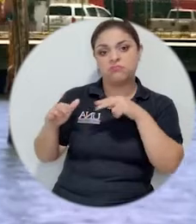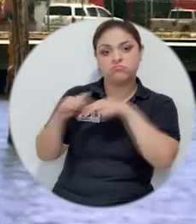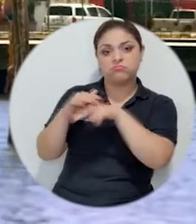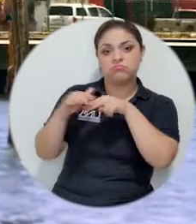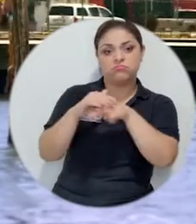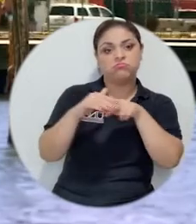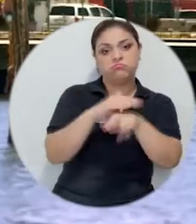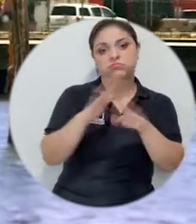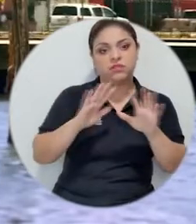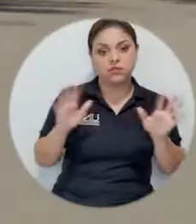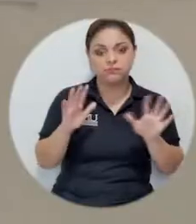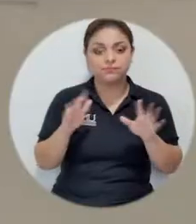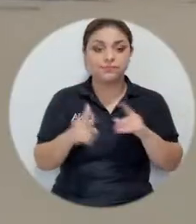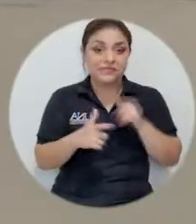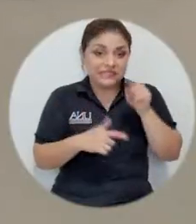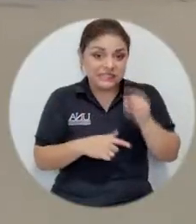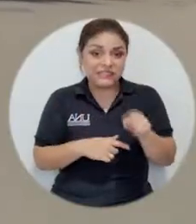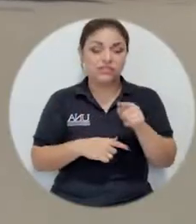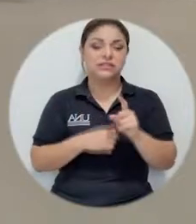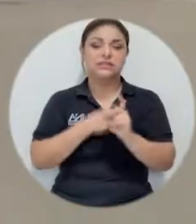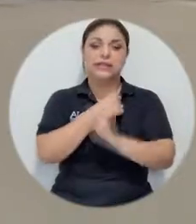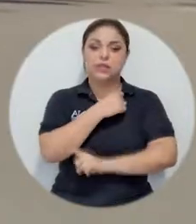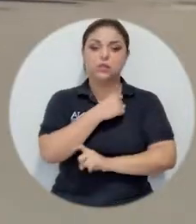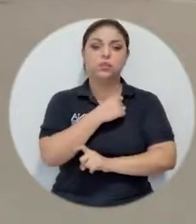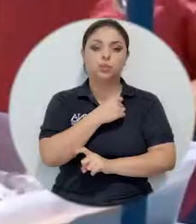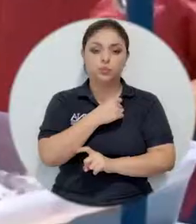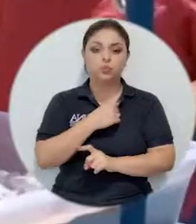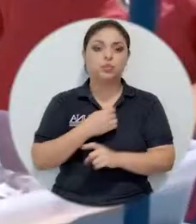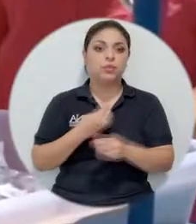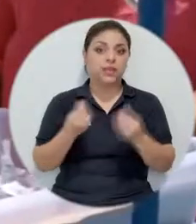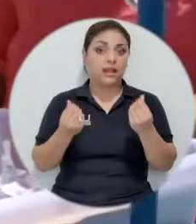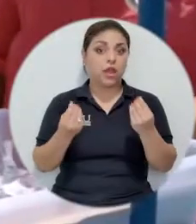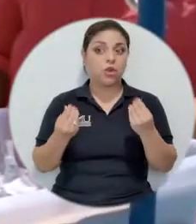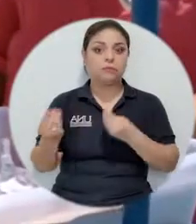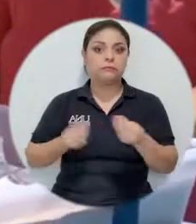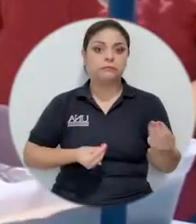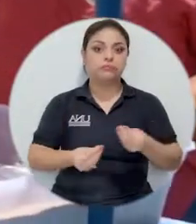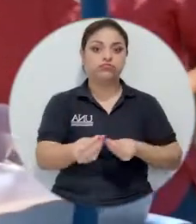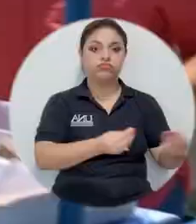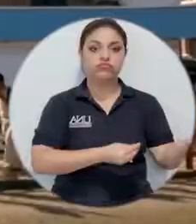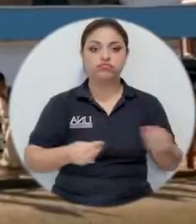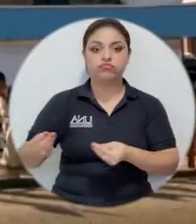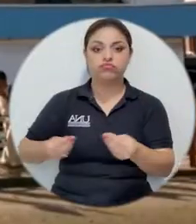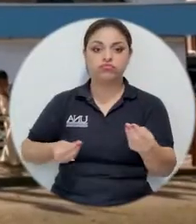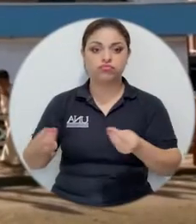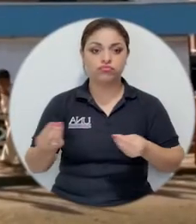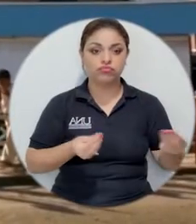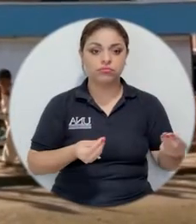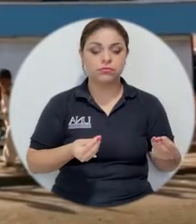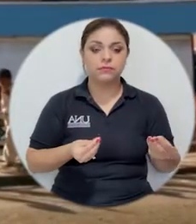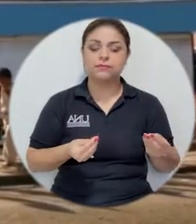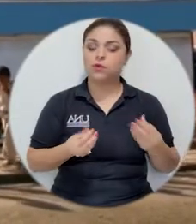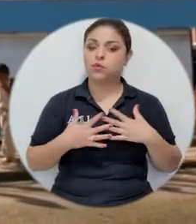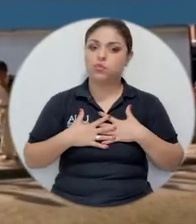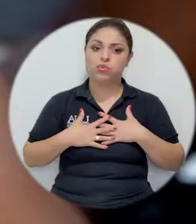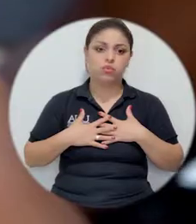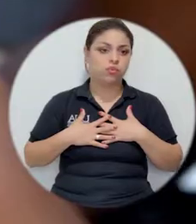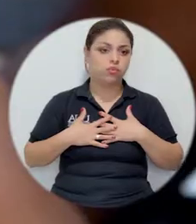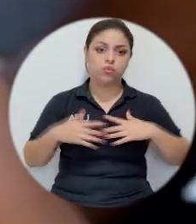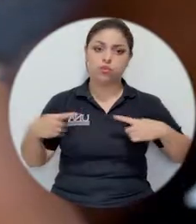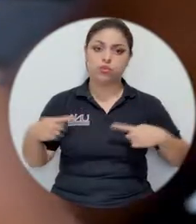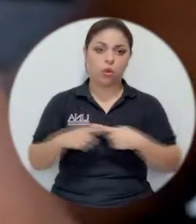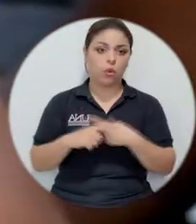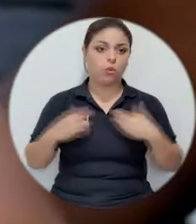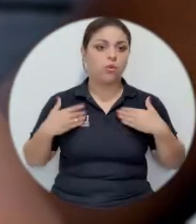a morgues y cosas de ese tipo. Entonces son delitos que mueven mucho dinero y que mueven un enorme dolor